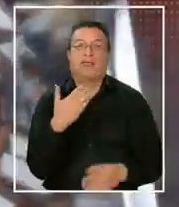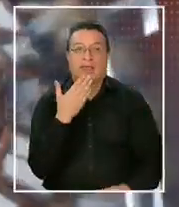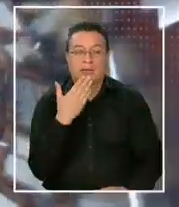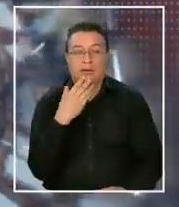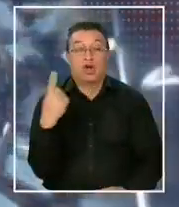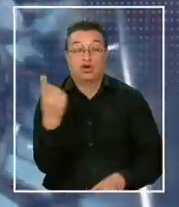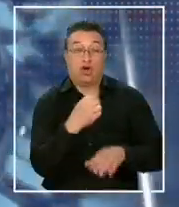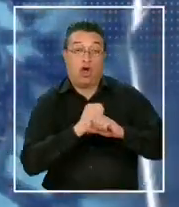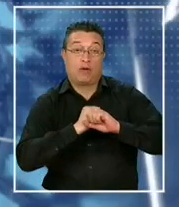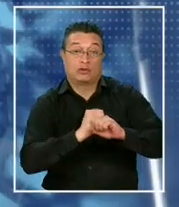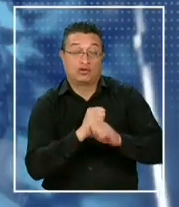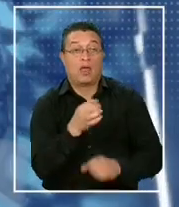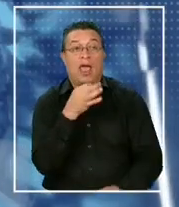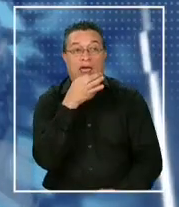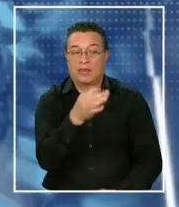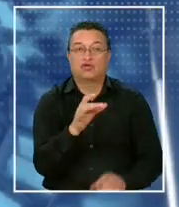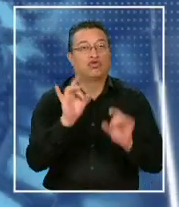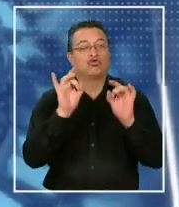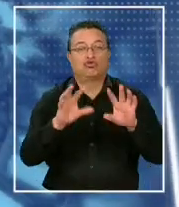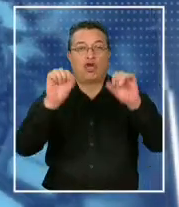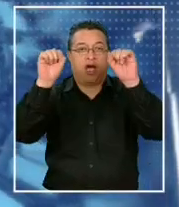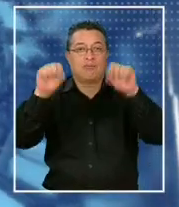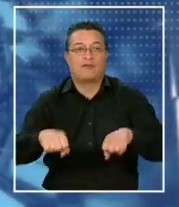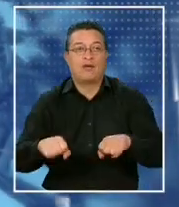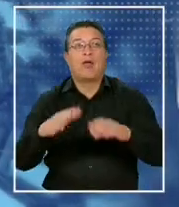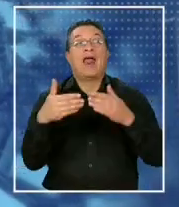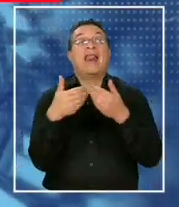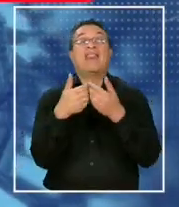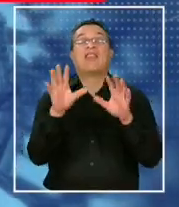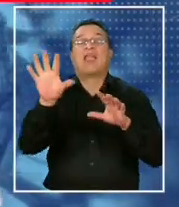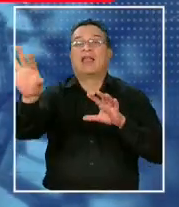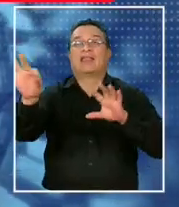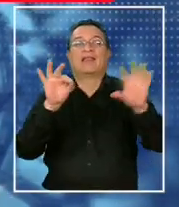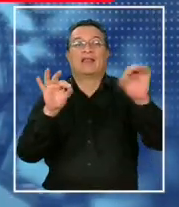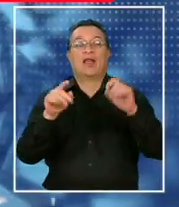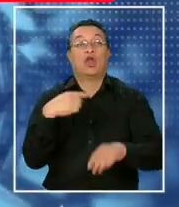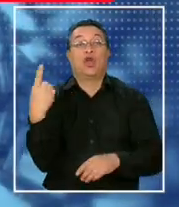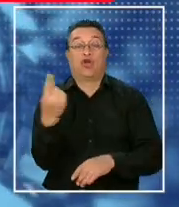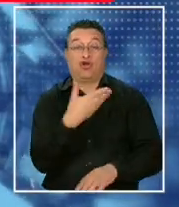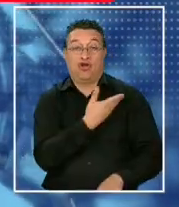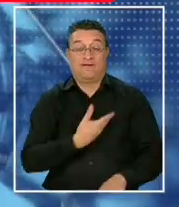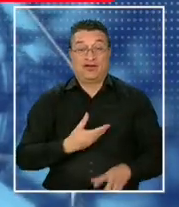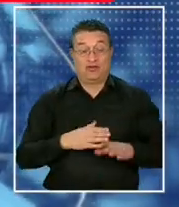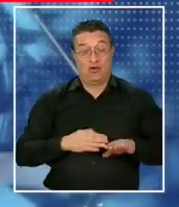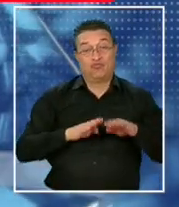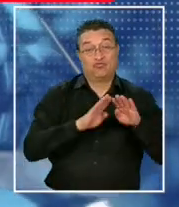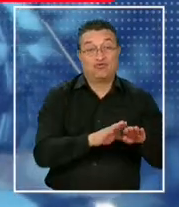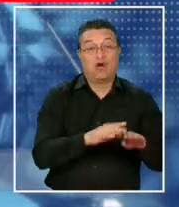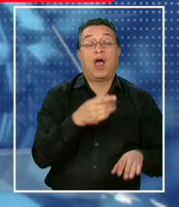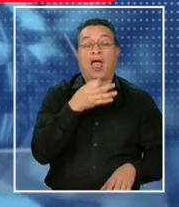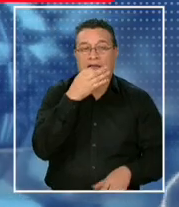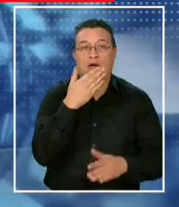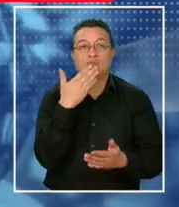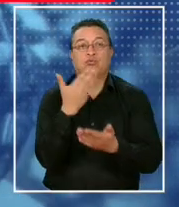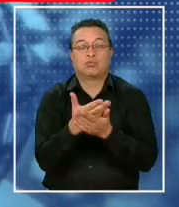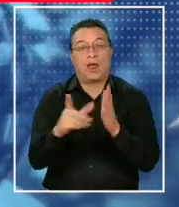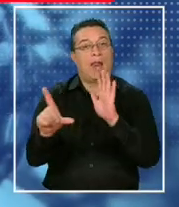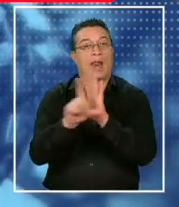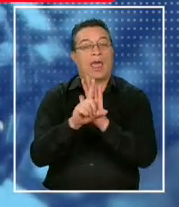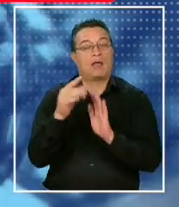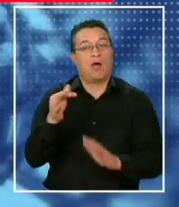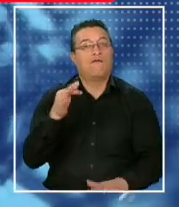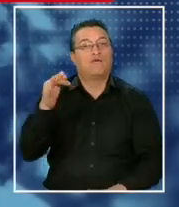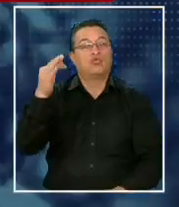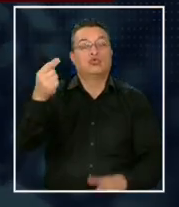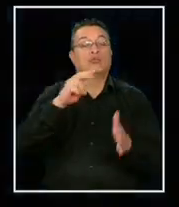La oposición apuesta por mantenerlo aprobado, es decir, libertad de elegir, mientras que el oficialismo propone que sea una ley la que defina el destino